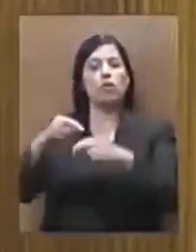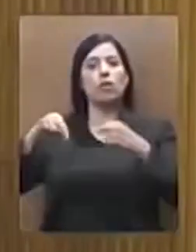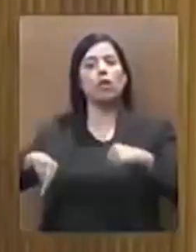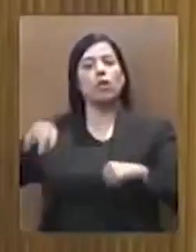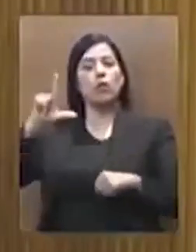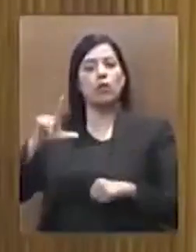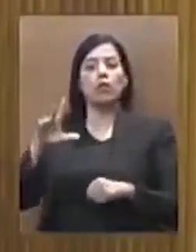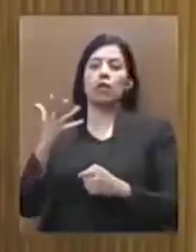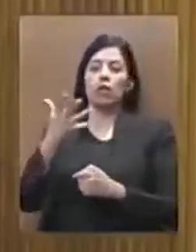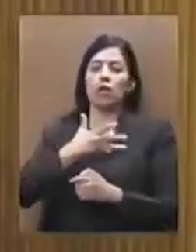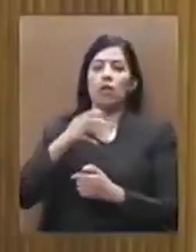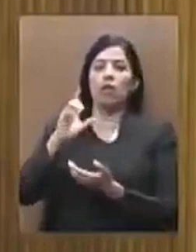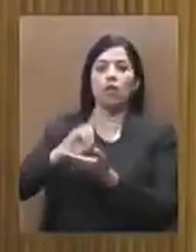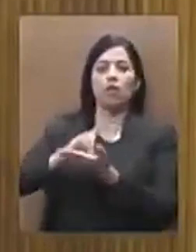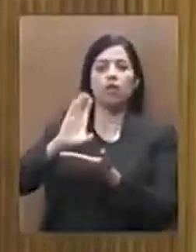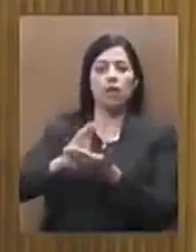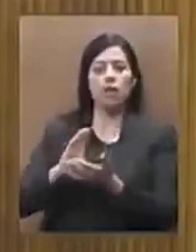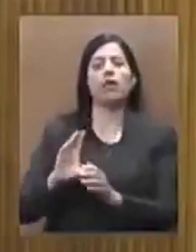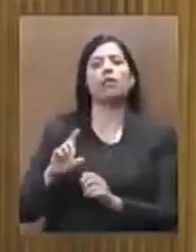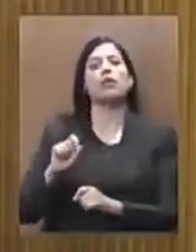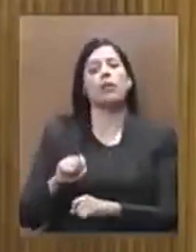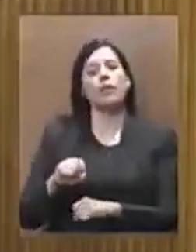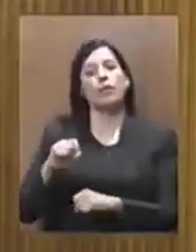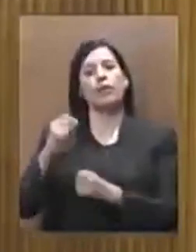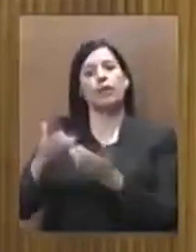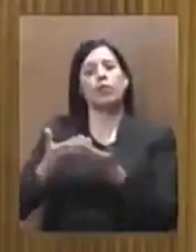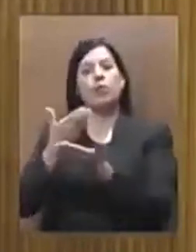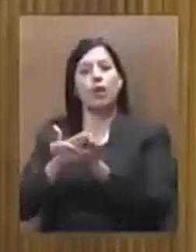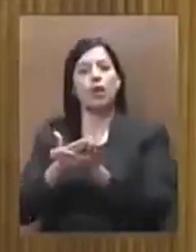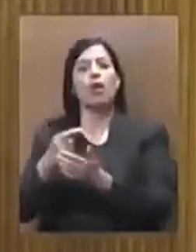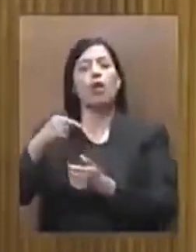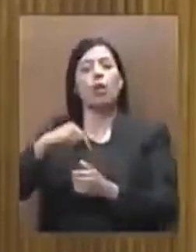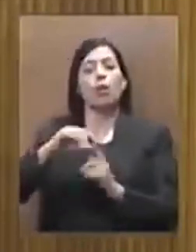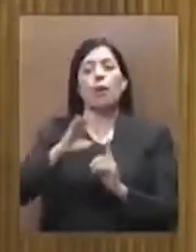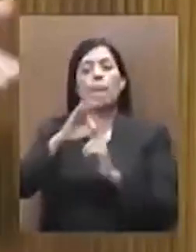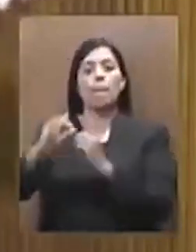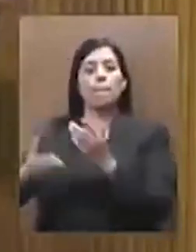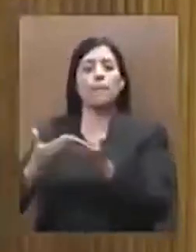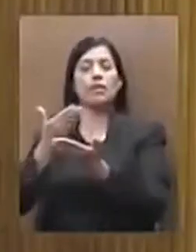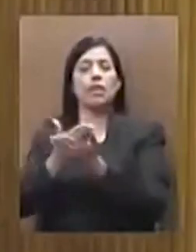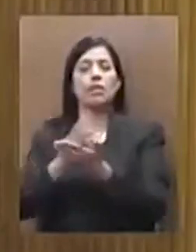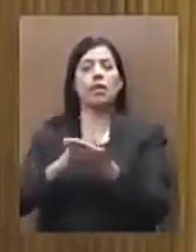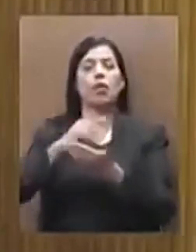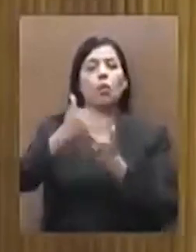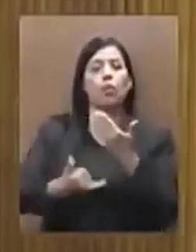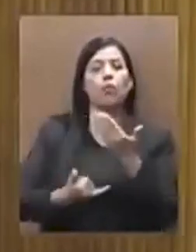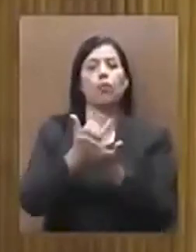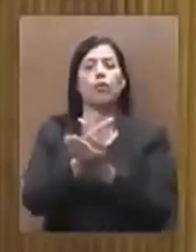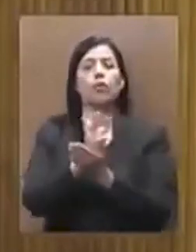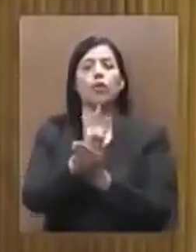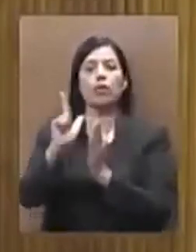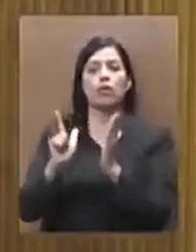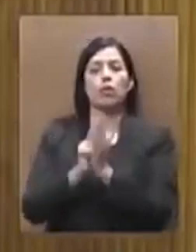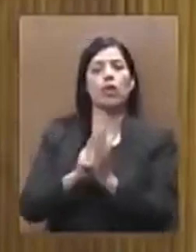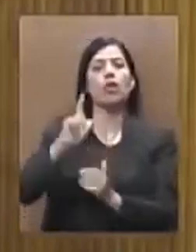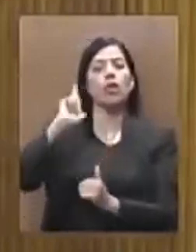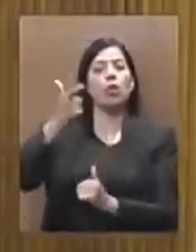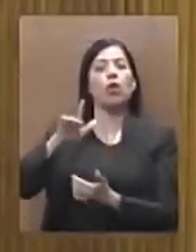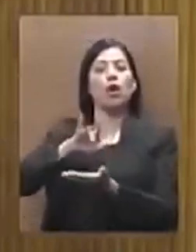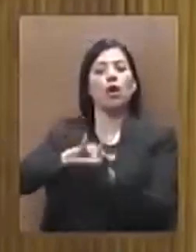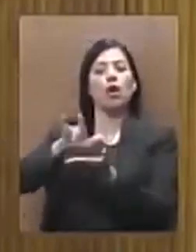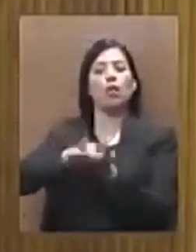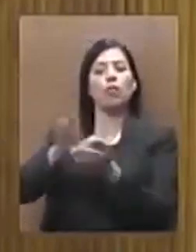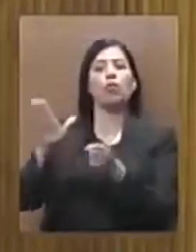alguna condición adicional a este punto de acuerdo he presentado un paquete de iniciativas que espero cuenten con su apoyo